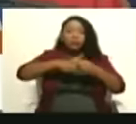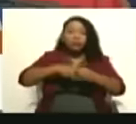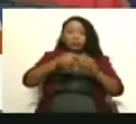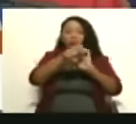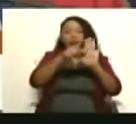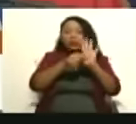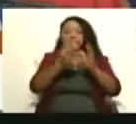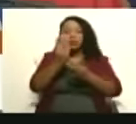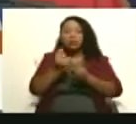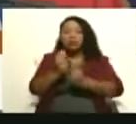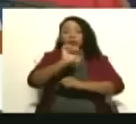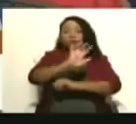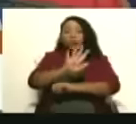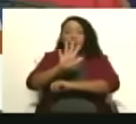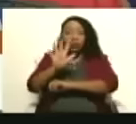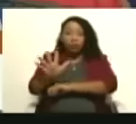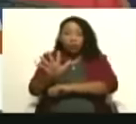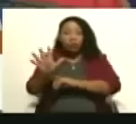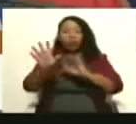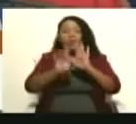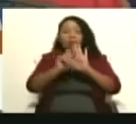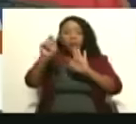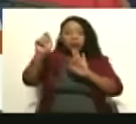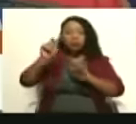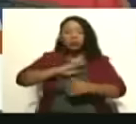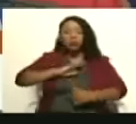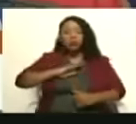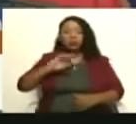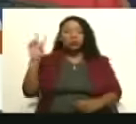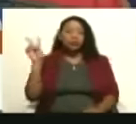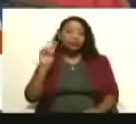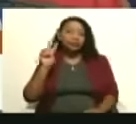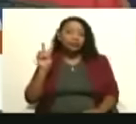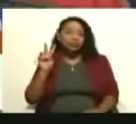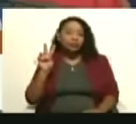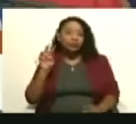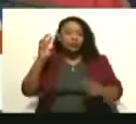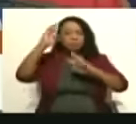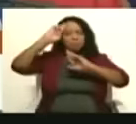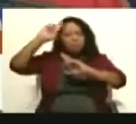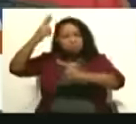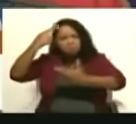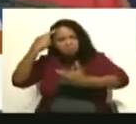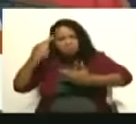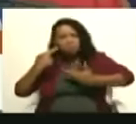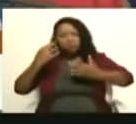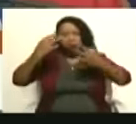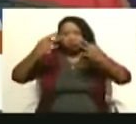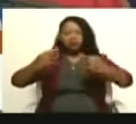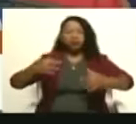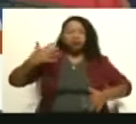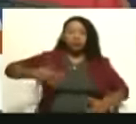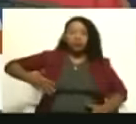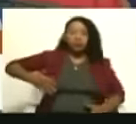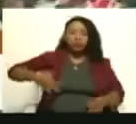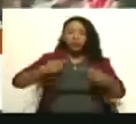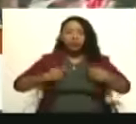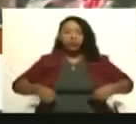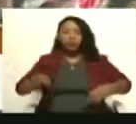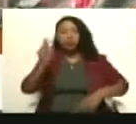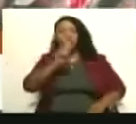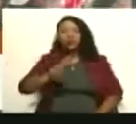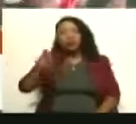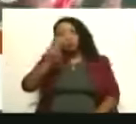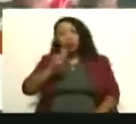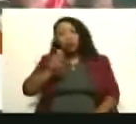artículo número 55 de nuestra Constitución Nacional, basado en el debido respeto, la dignidad, los derechos humanos y el uso de los